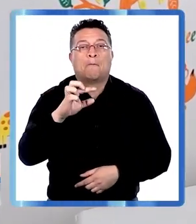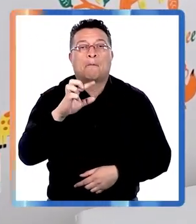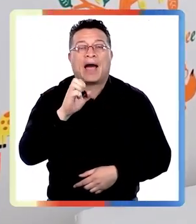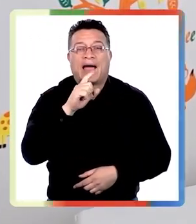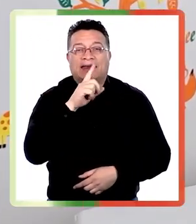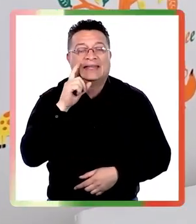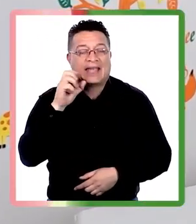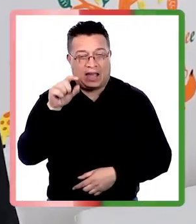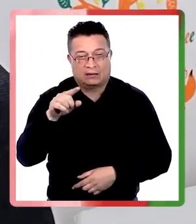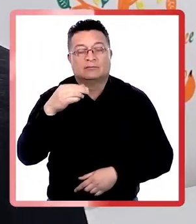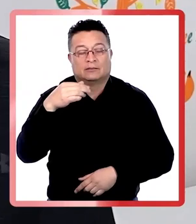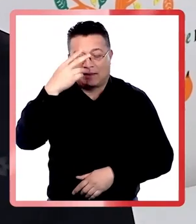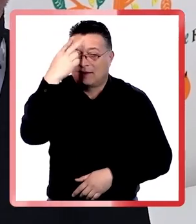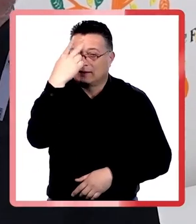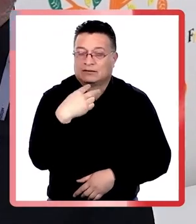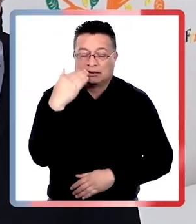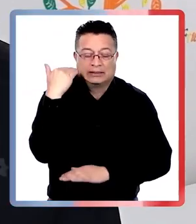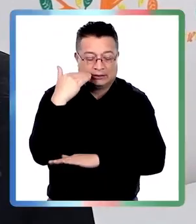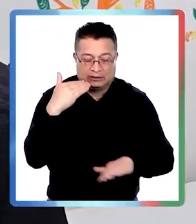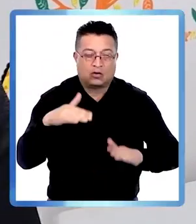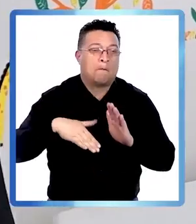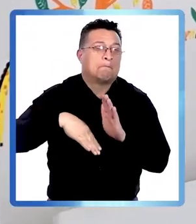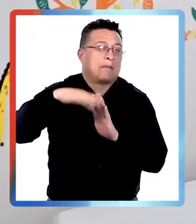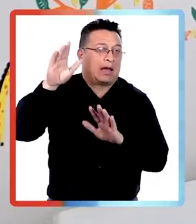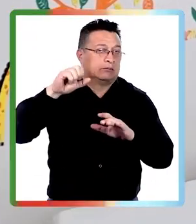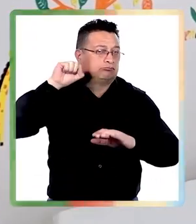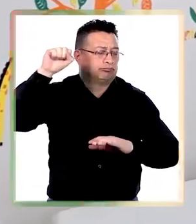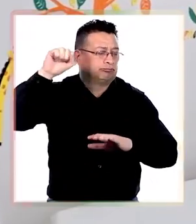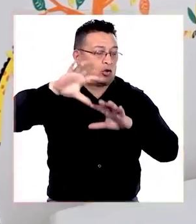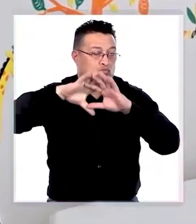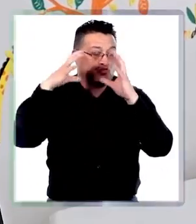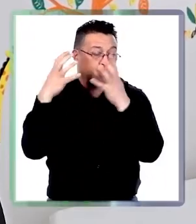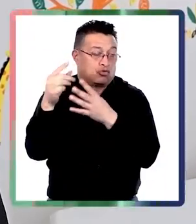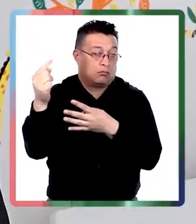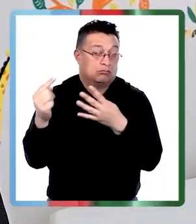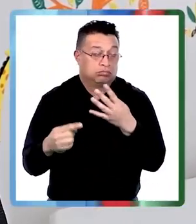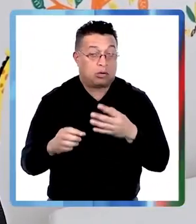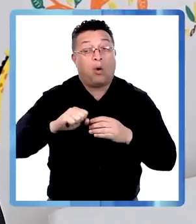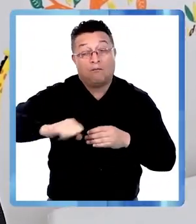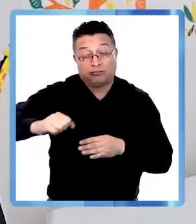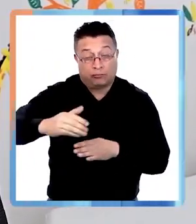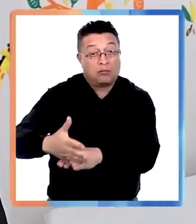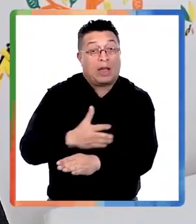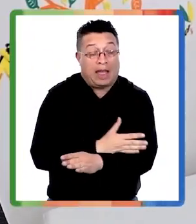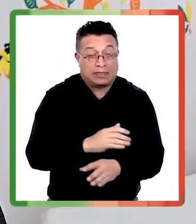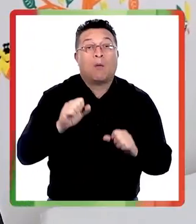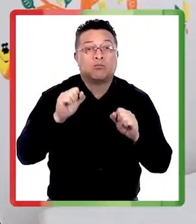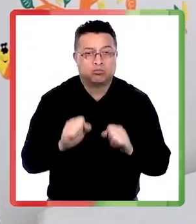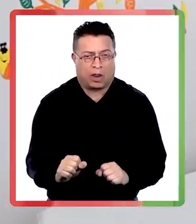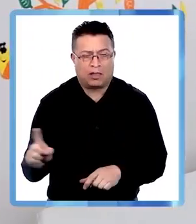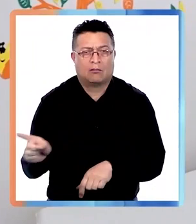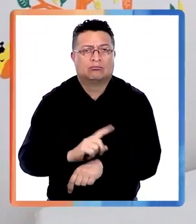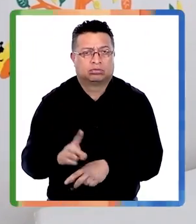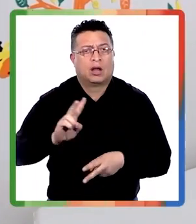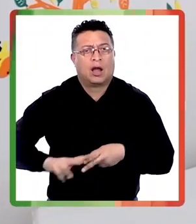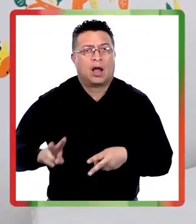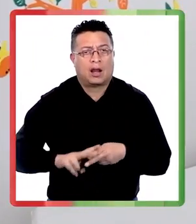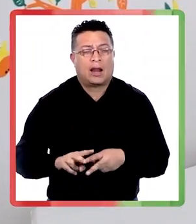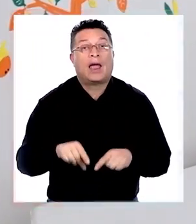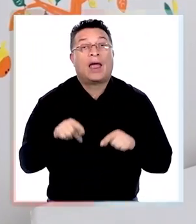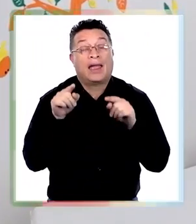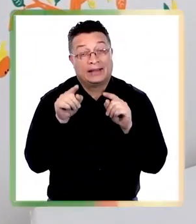prematuro. Es la principal causa de ceguera infantil en el mundo, prevenible cuando es tratada a tiempo,